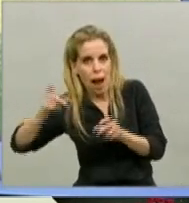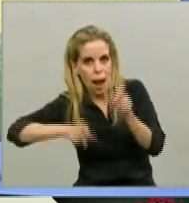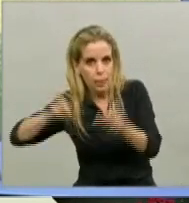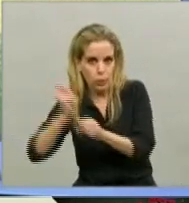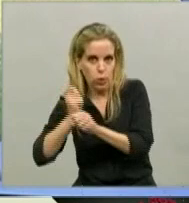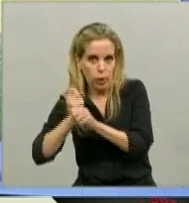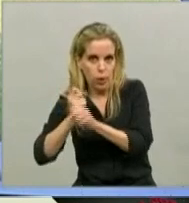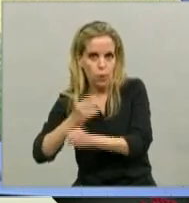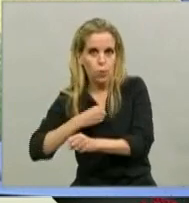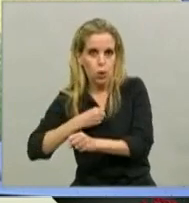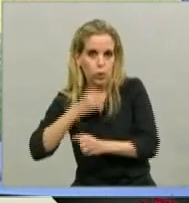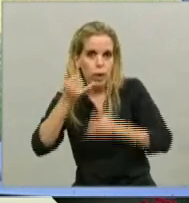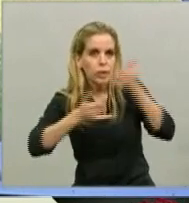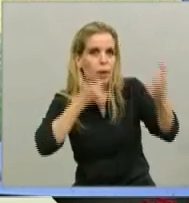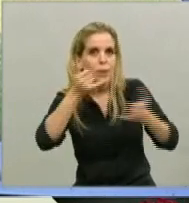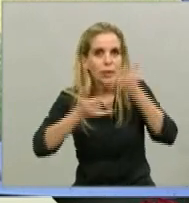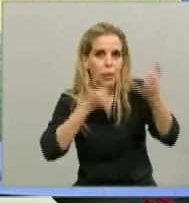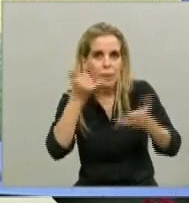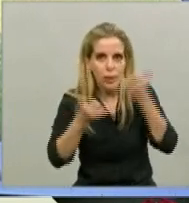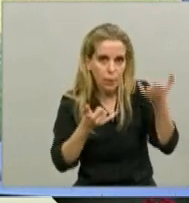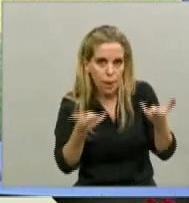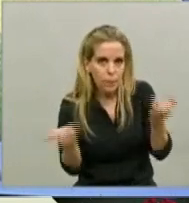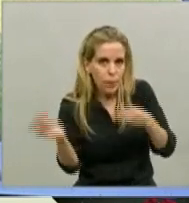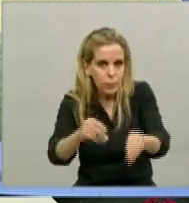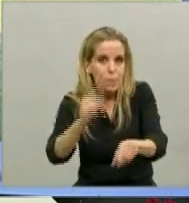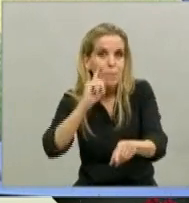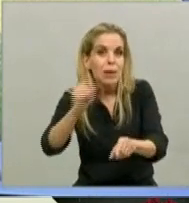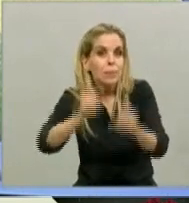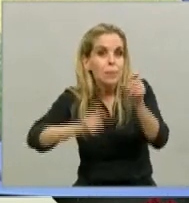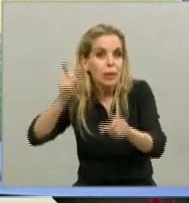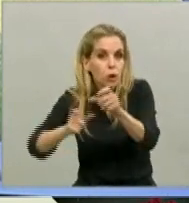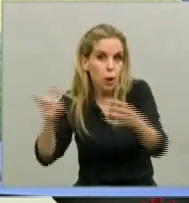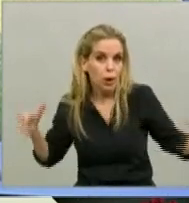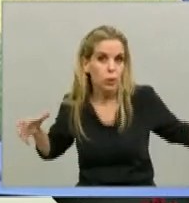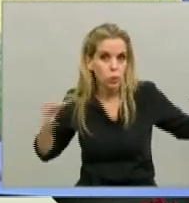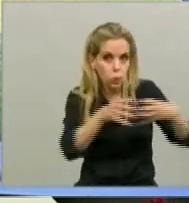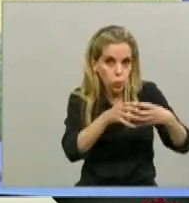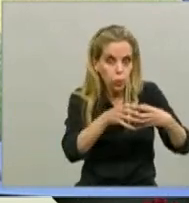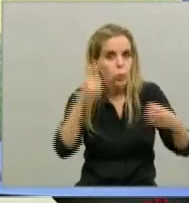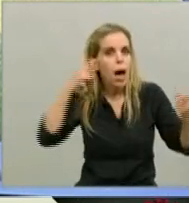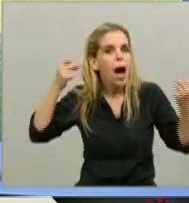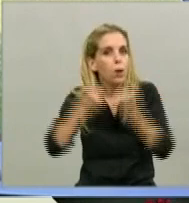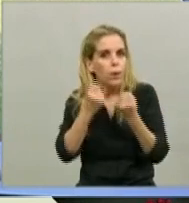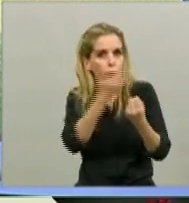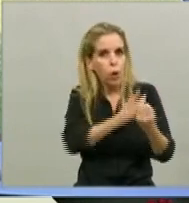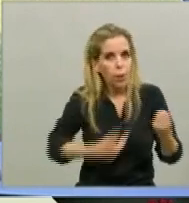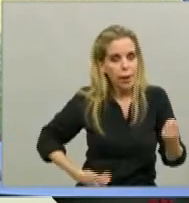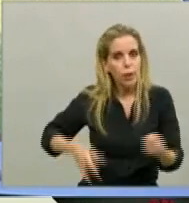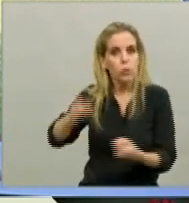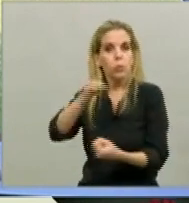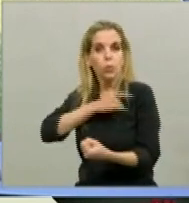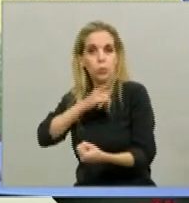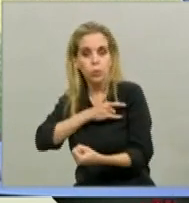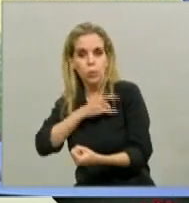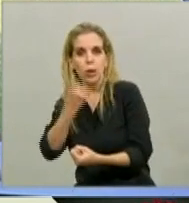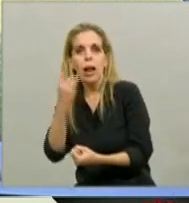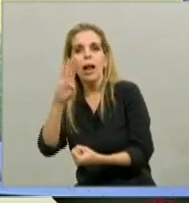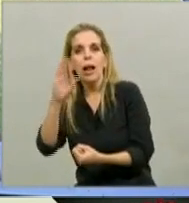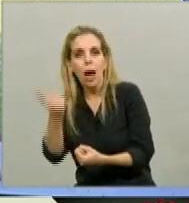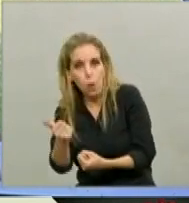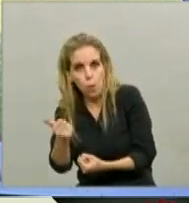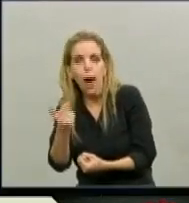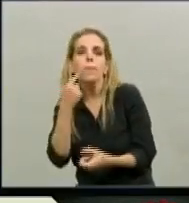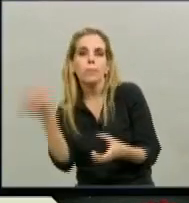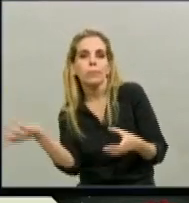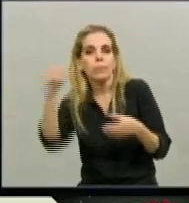barrio en la ciudad. Vamos a sumar 1.000 personas más, entre otras cosas, gracias a un convenio con la Universidad de Buenos Aires que nos permite